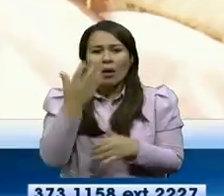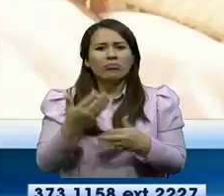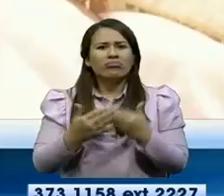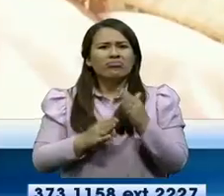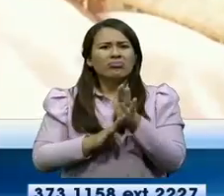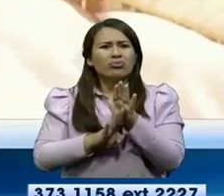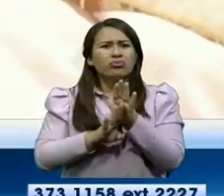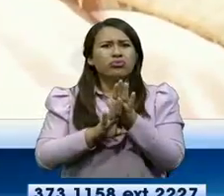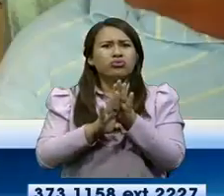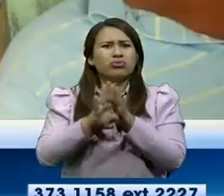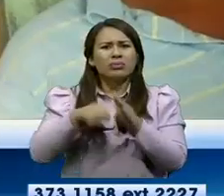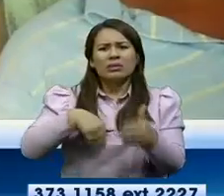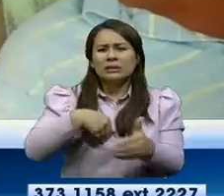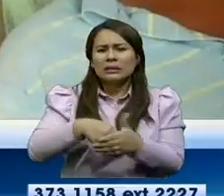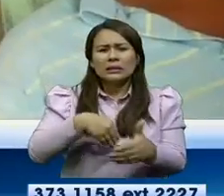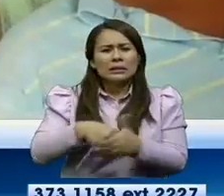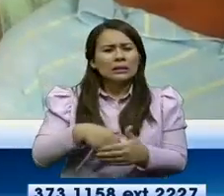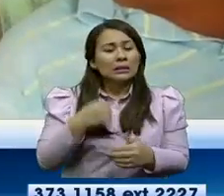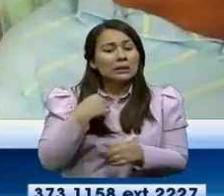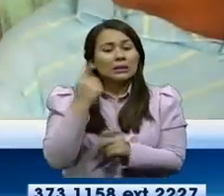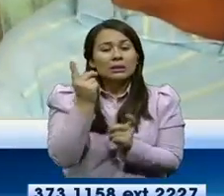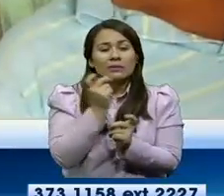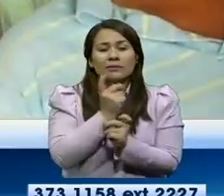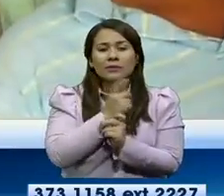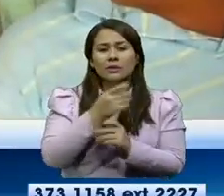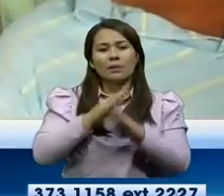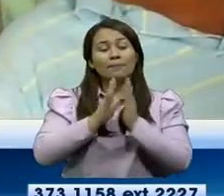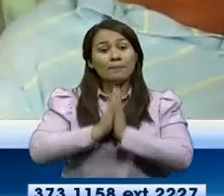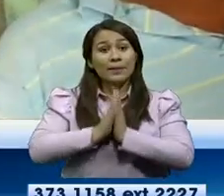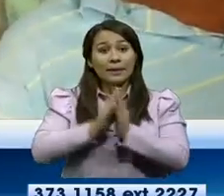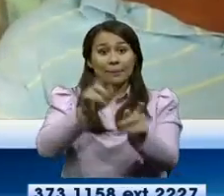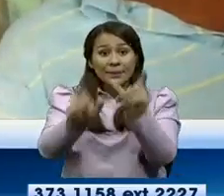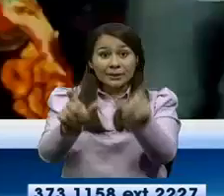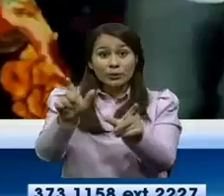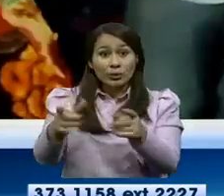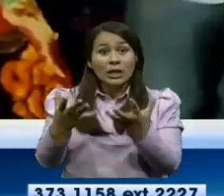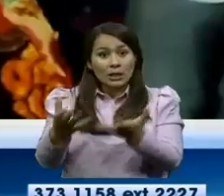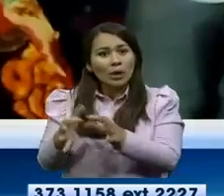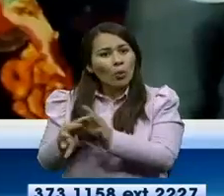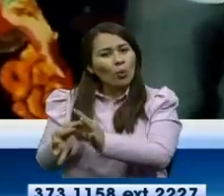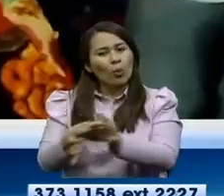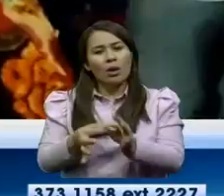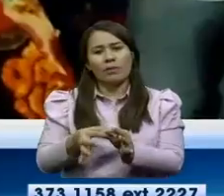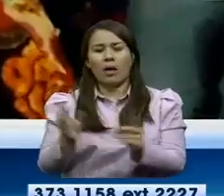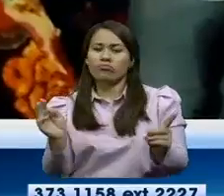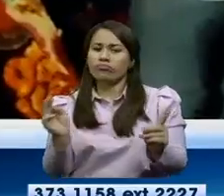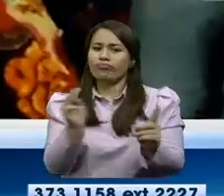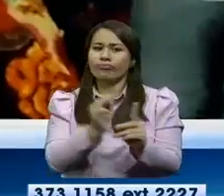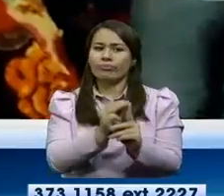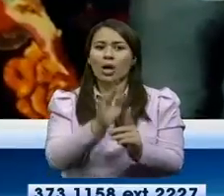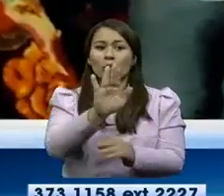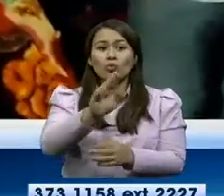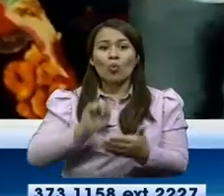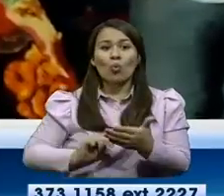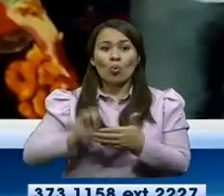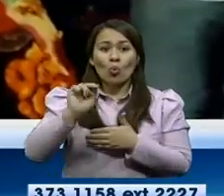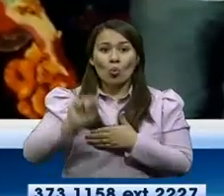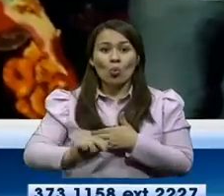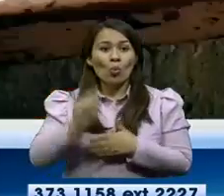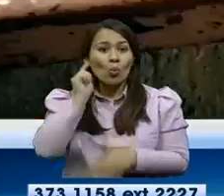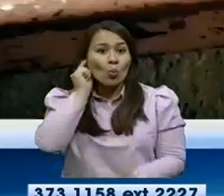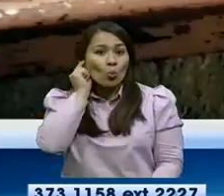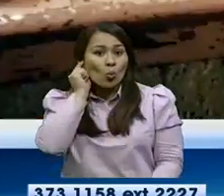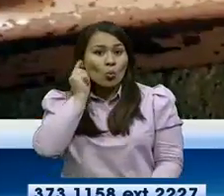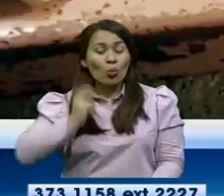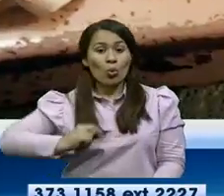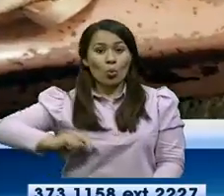avanzan sin tregua alguna. Exhortan por ello a las personas interesadas en colaborar. Aquí su nuera y sobrina suelen turnarse